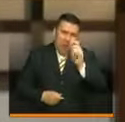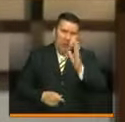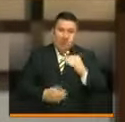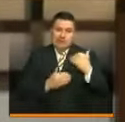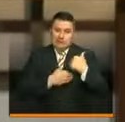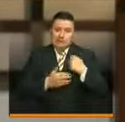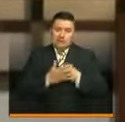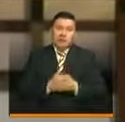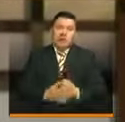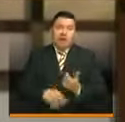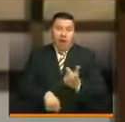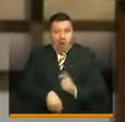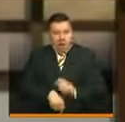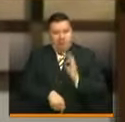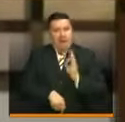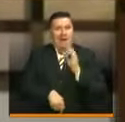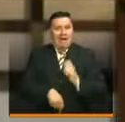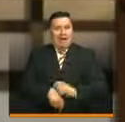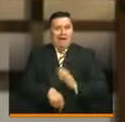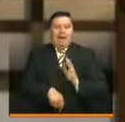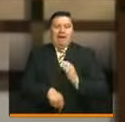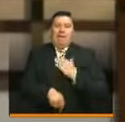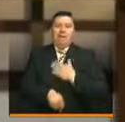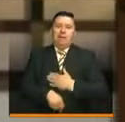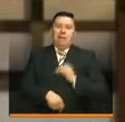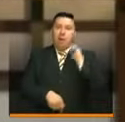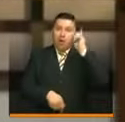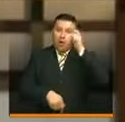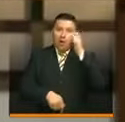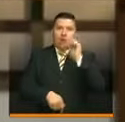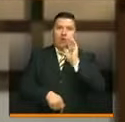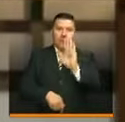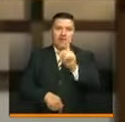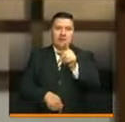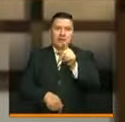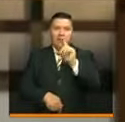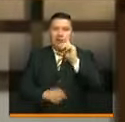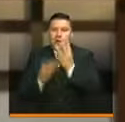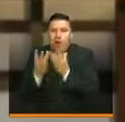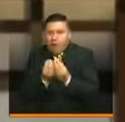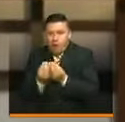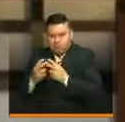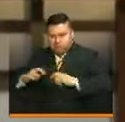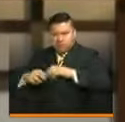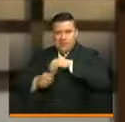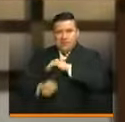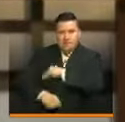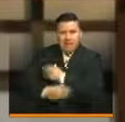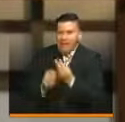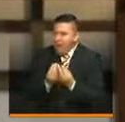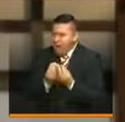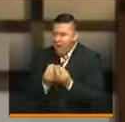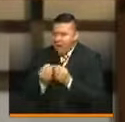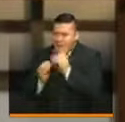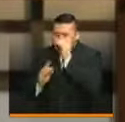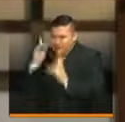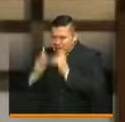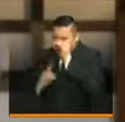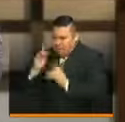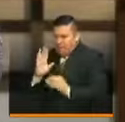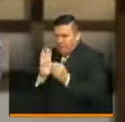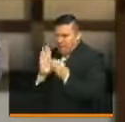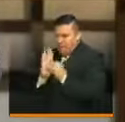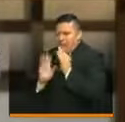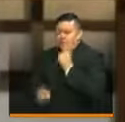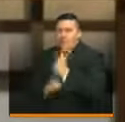reto. Pero en buena hora, usted, su gobierno y todo el equipo de gobierno pues están tomando decisiones